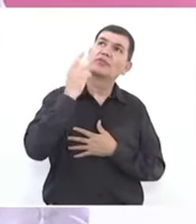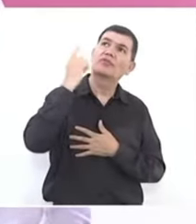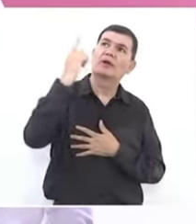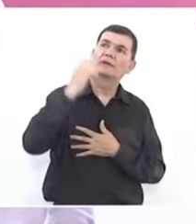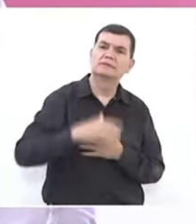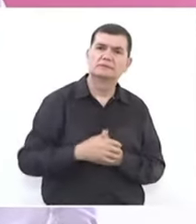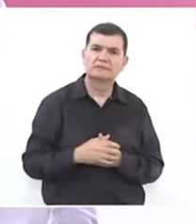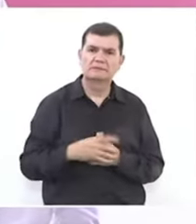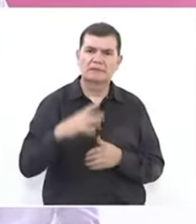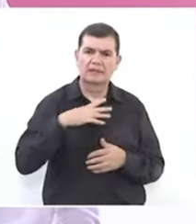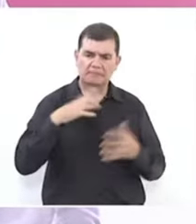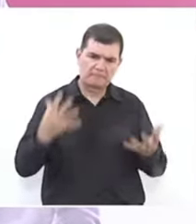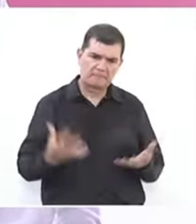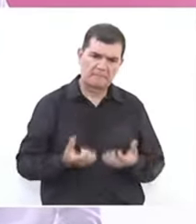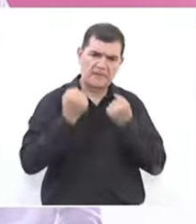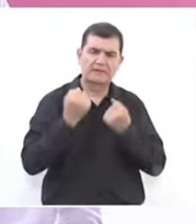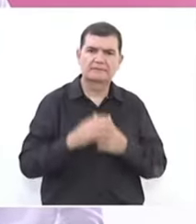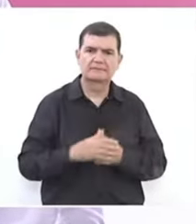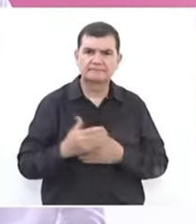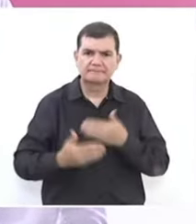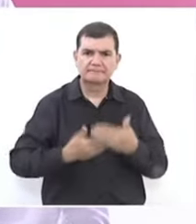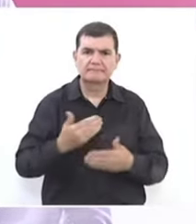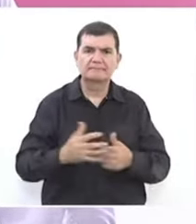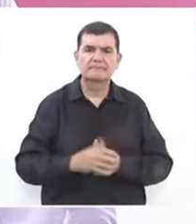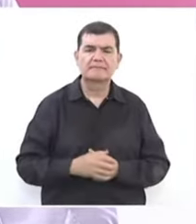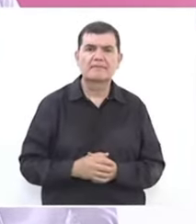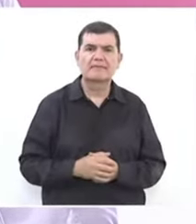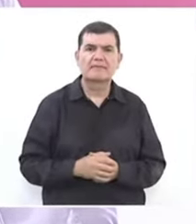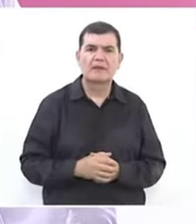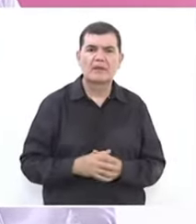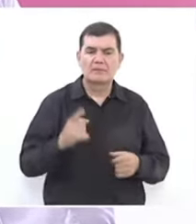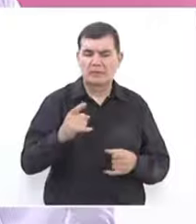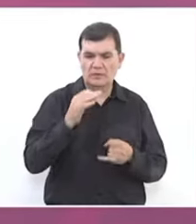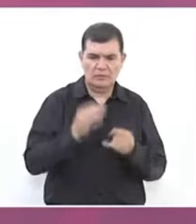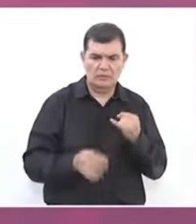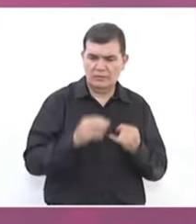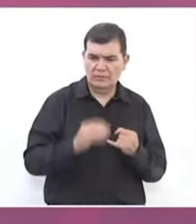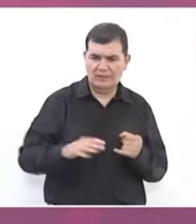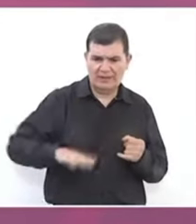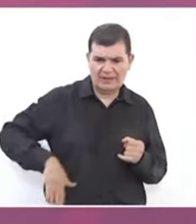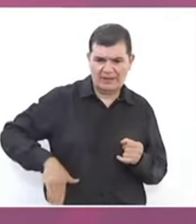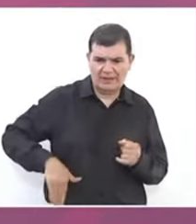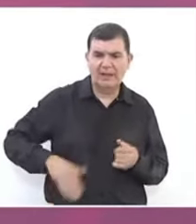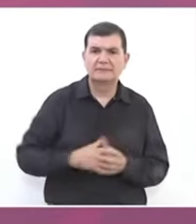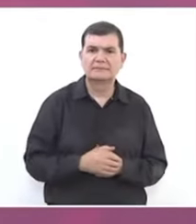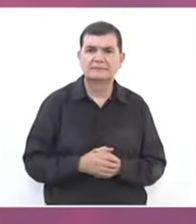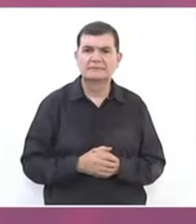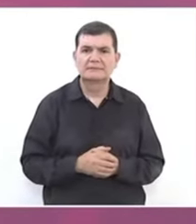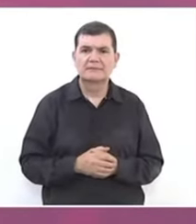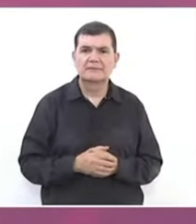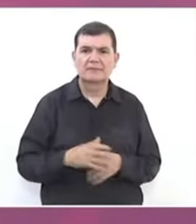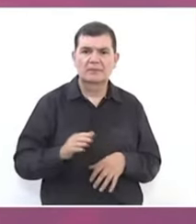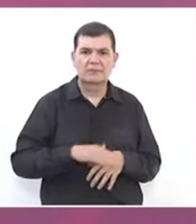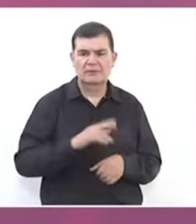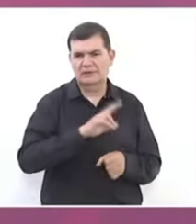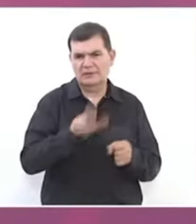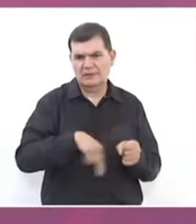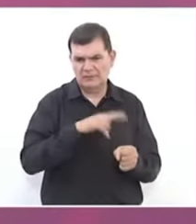me sacaron adelante. Pero últimamente, por cuestiones de la